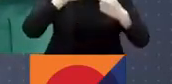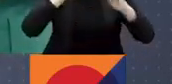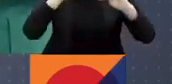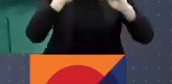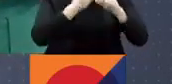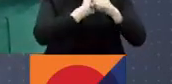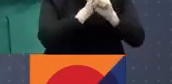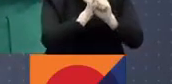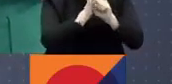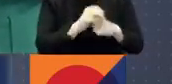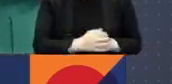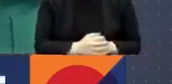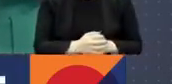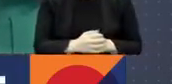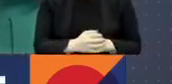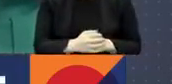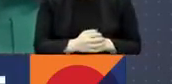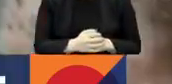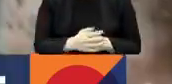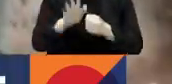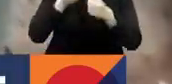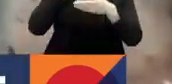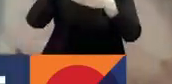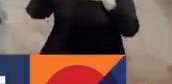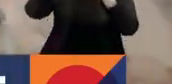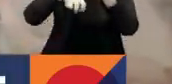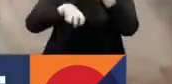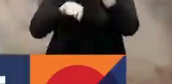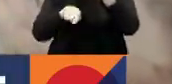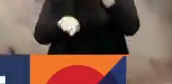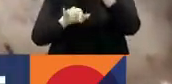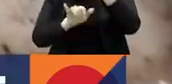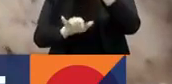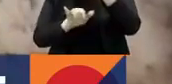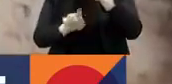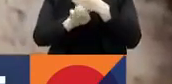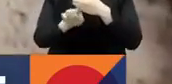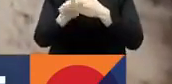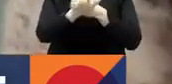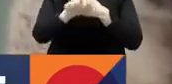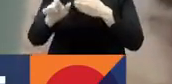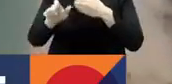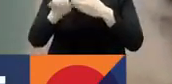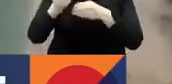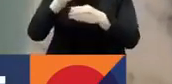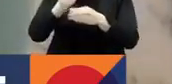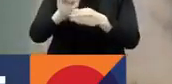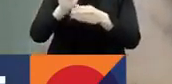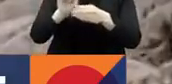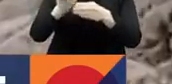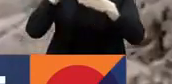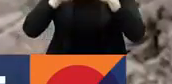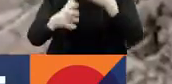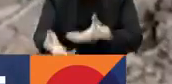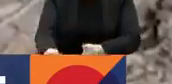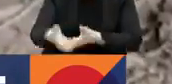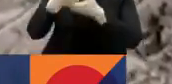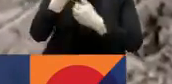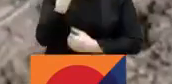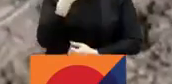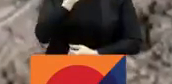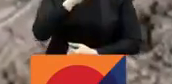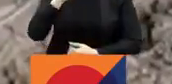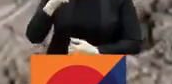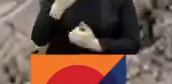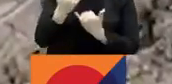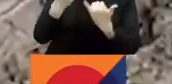Recuperan 3 cuerpos en la mina de Neira Caldas tras 22 días de labores de rescate. Trabajos siguen en la zona en busca de 8